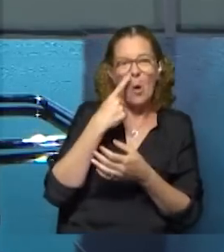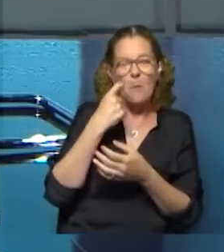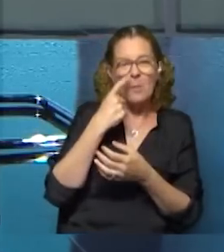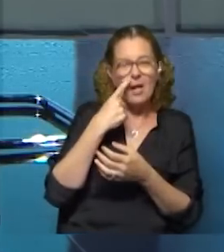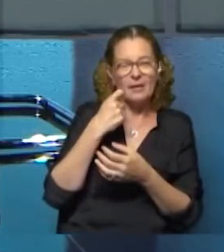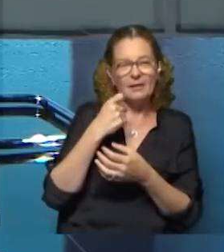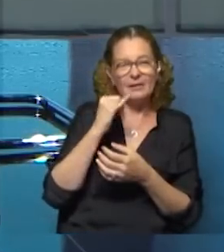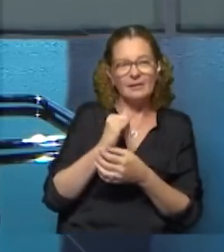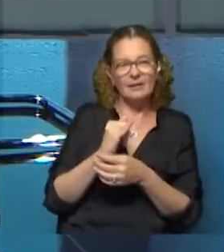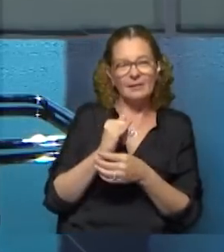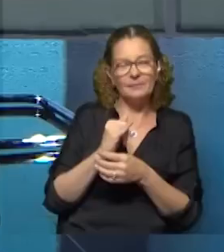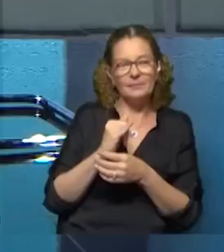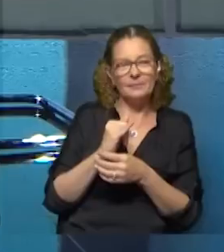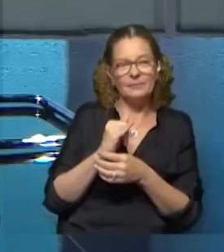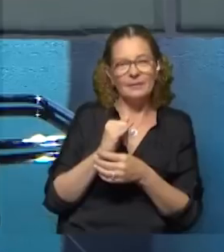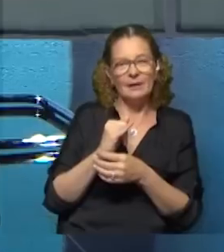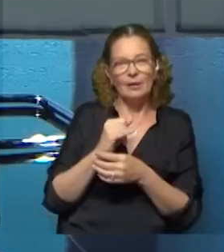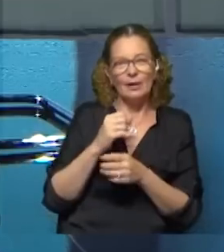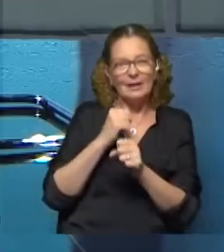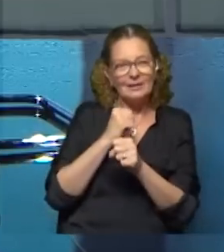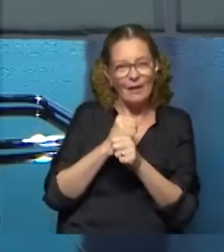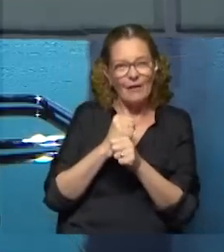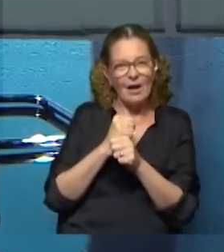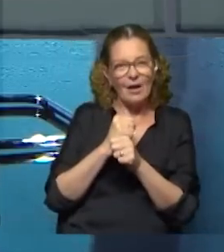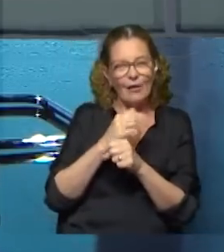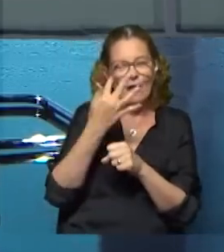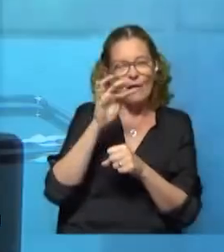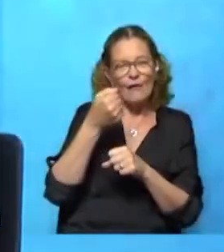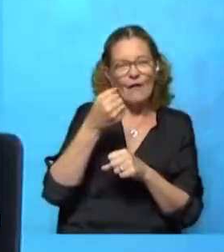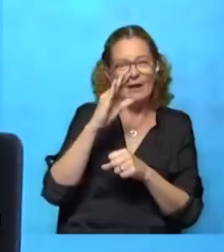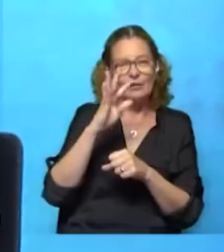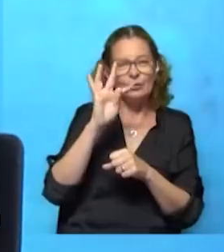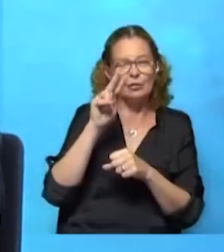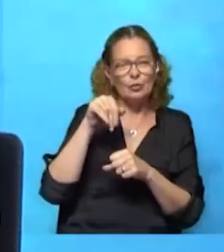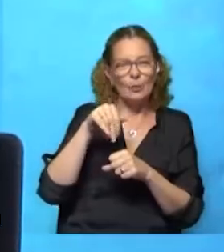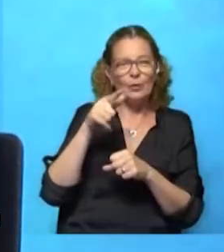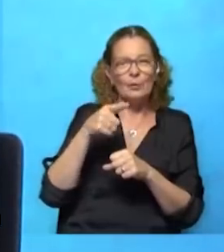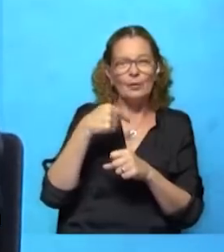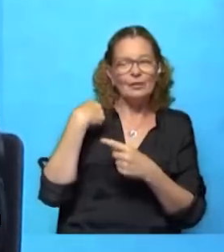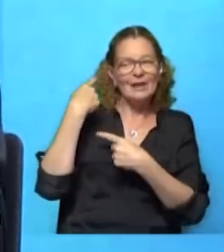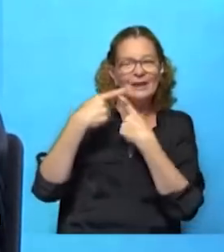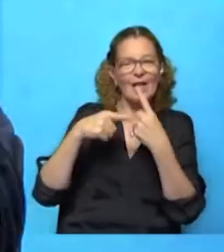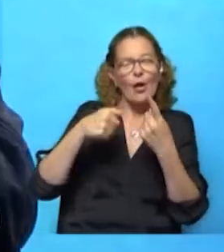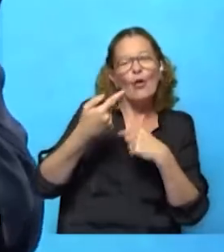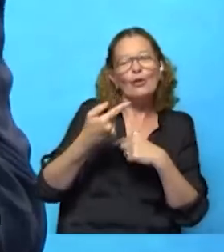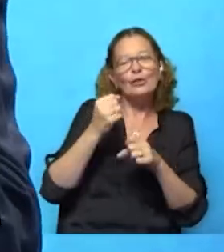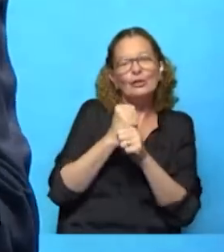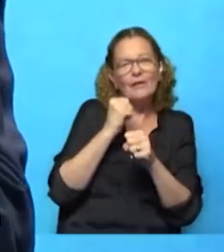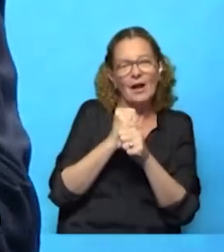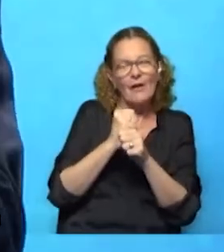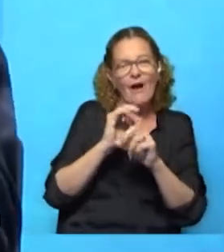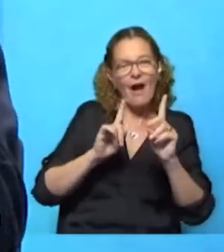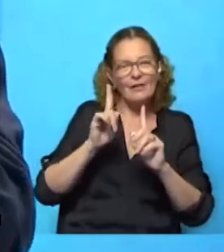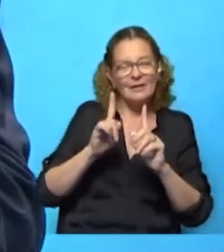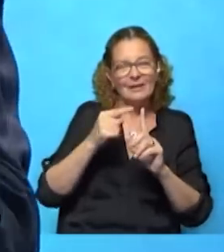este en lo que es el bueno el trabajo de de facto y en particular bueno como se hereda a veces otros oficios o otros capitales en